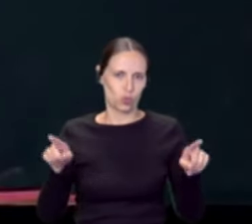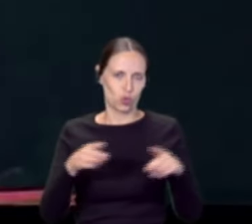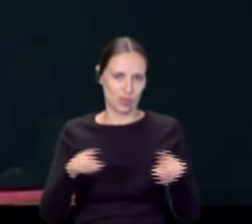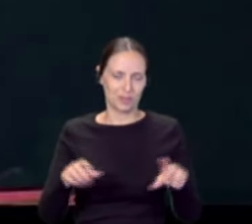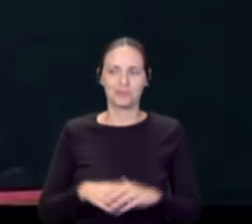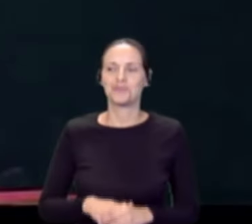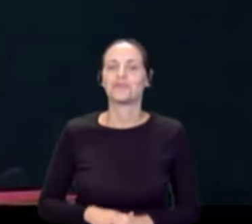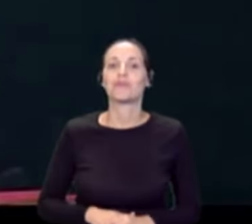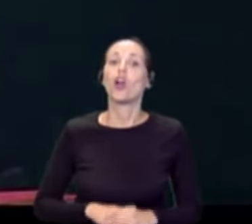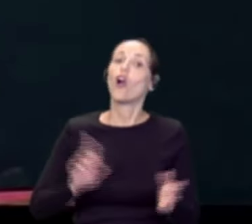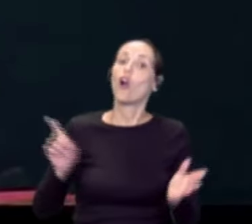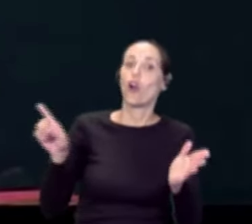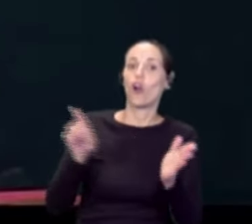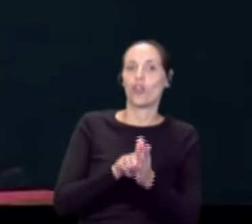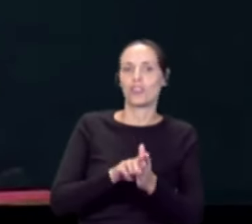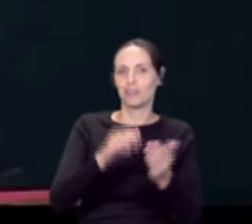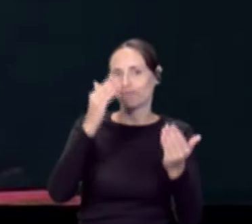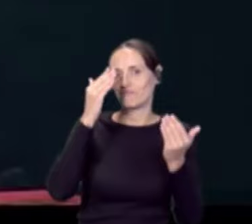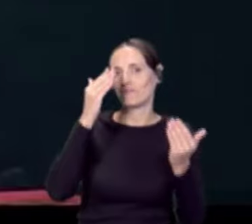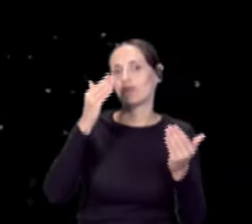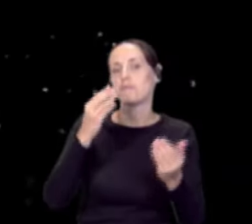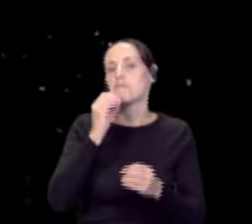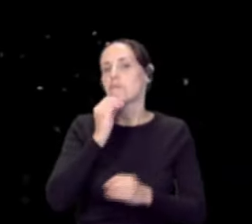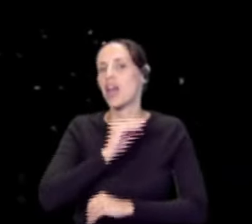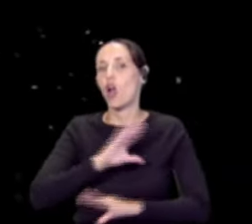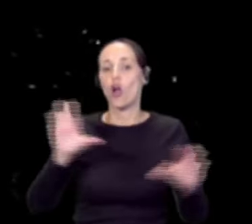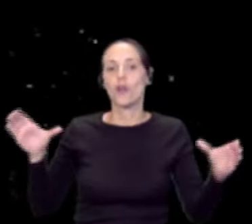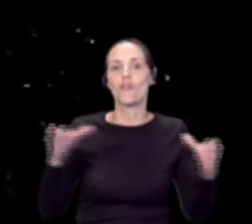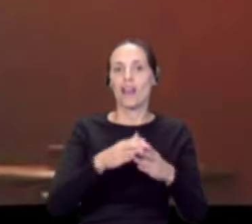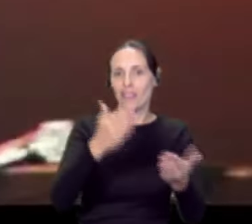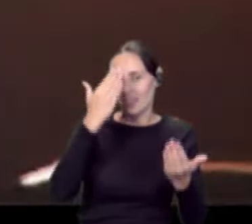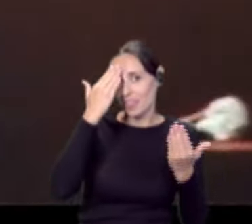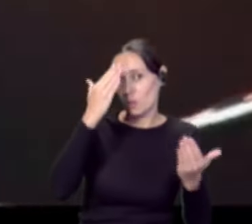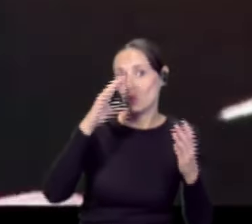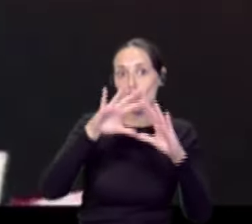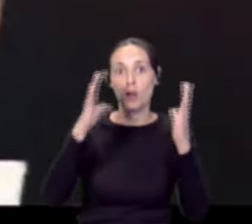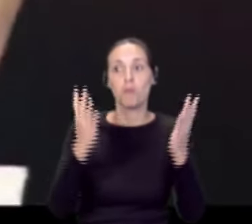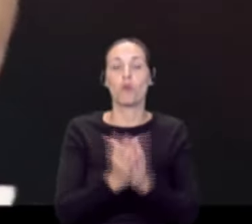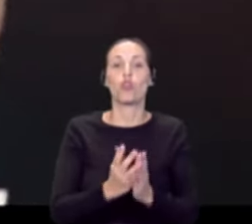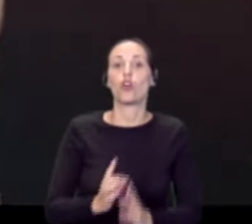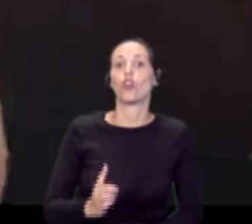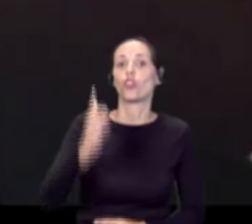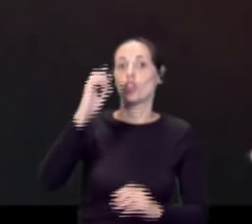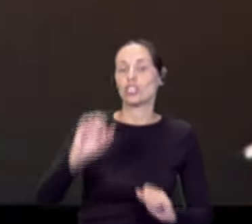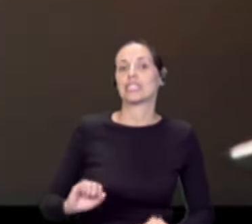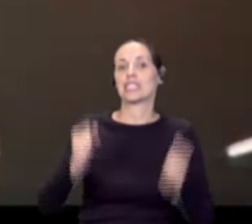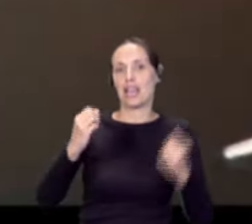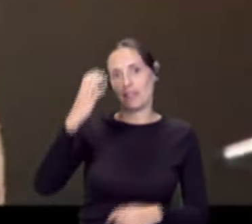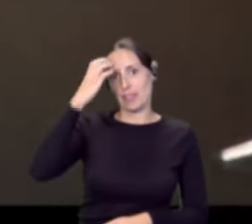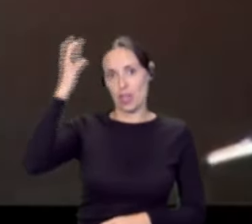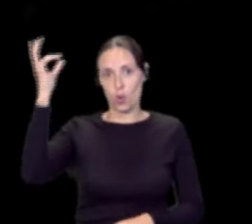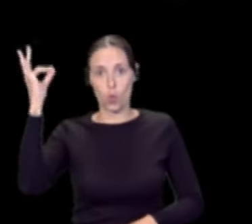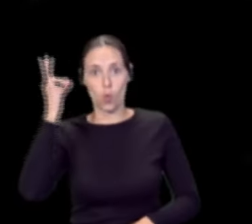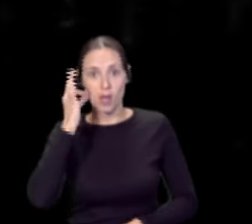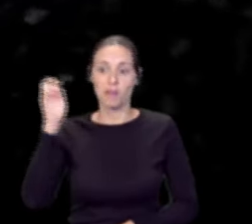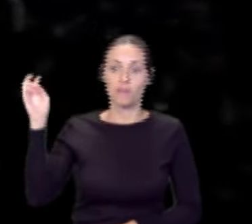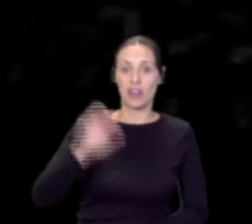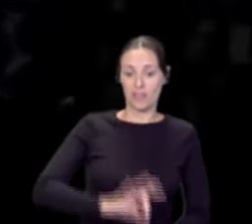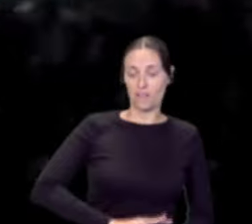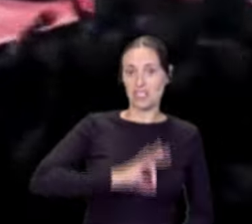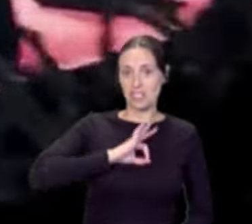Vuelve al archipiélago la considerada como mejor banda tributo del mundo. God Save the Queen aterriza en el Teatro Víctor Jara de Vecindario con